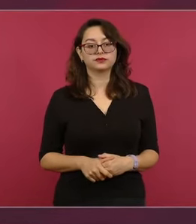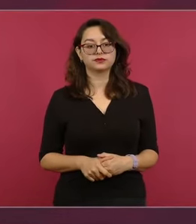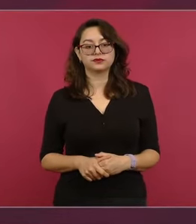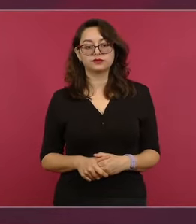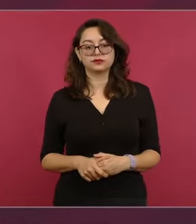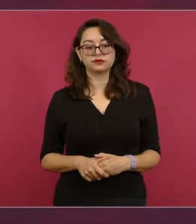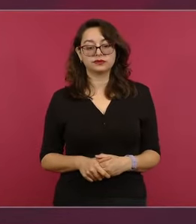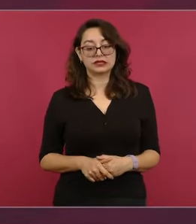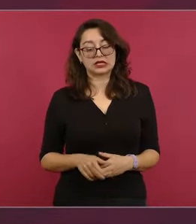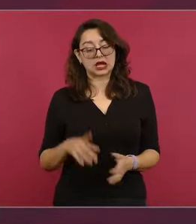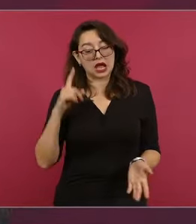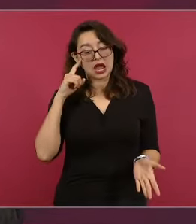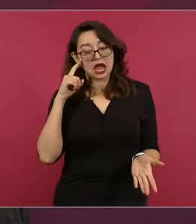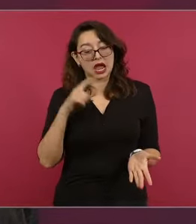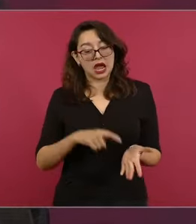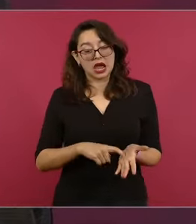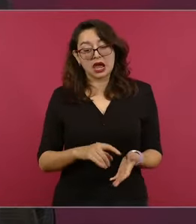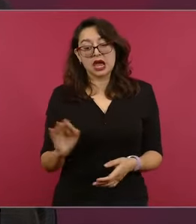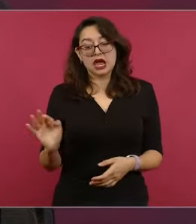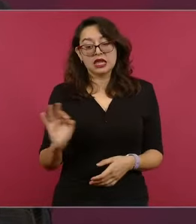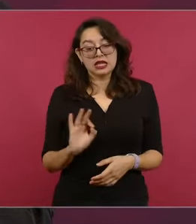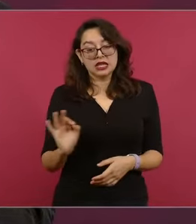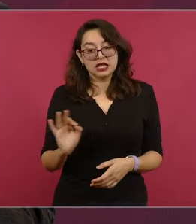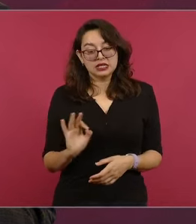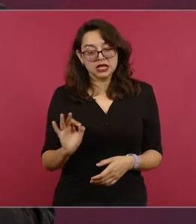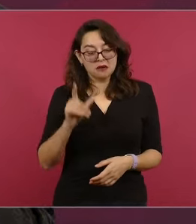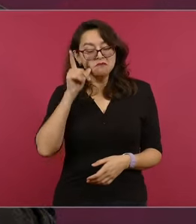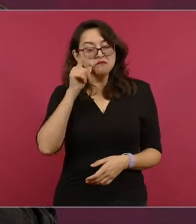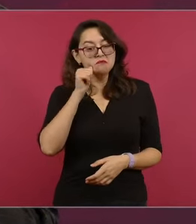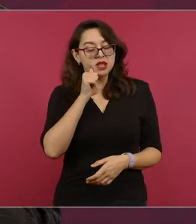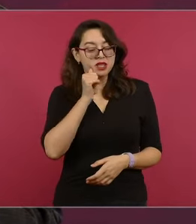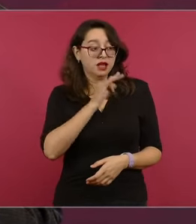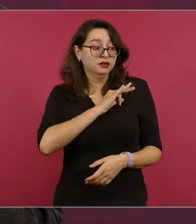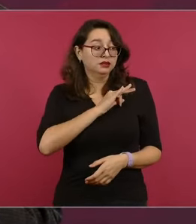Se puede, a lo mejor los invitamos mañana,